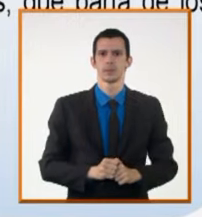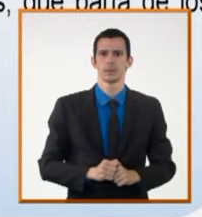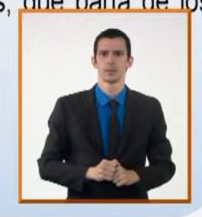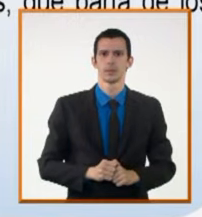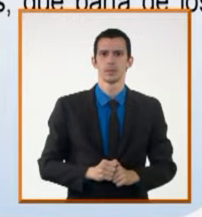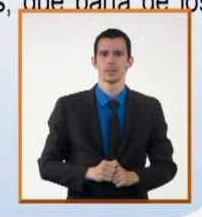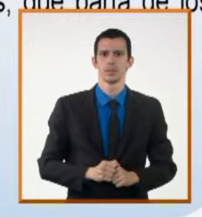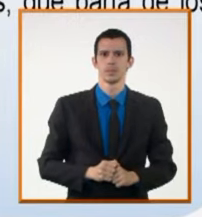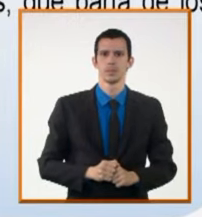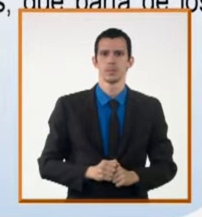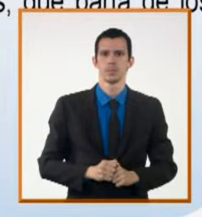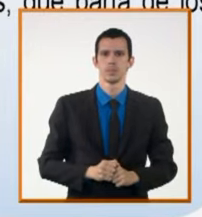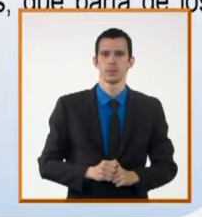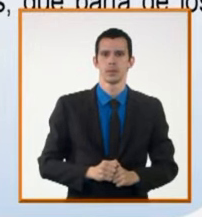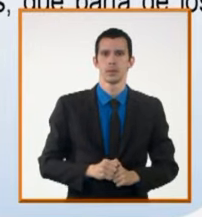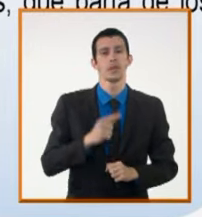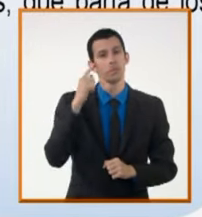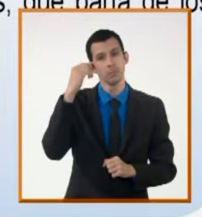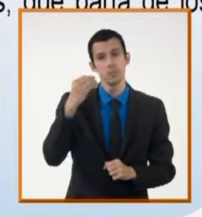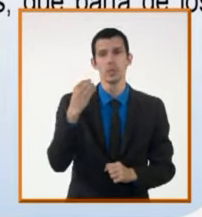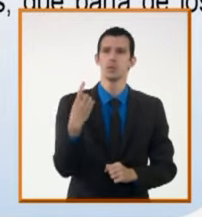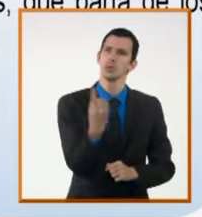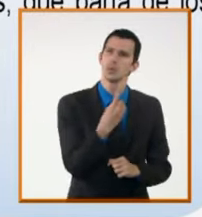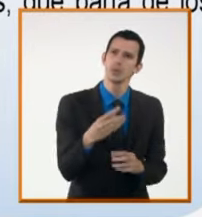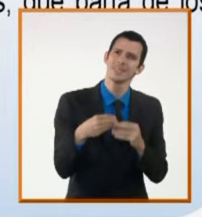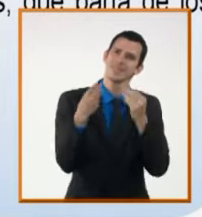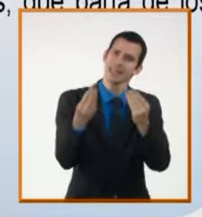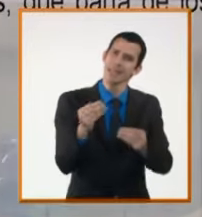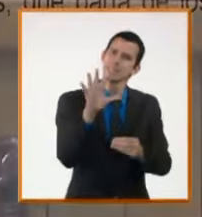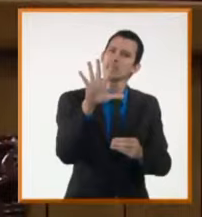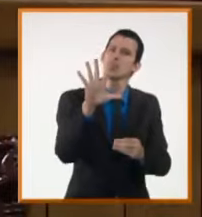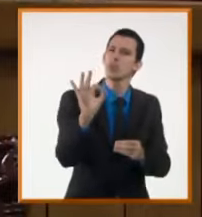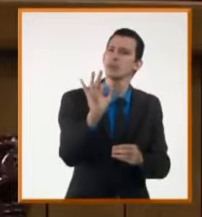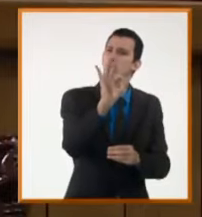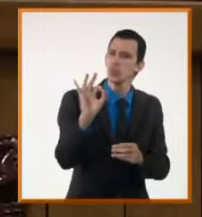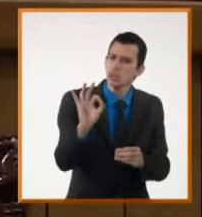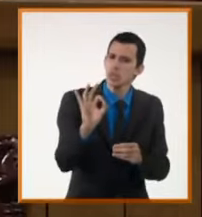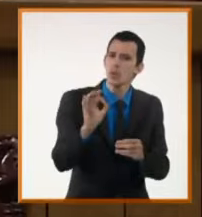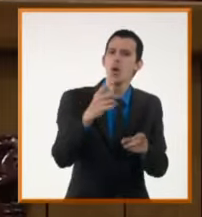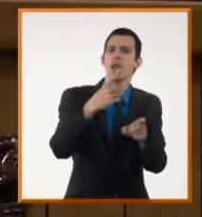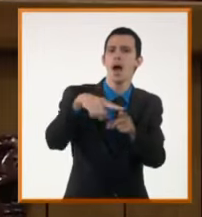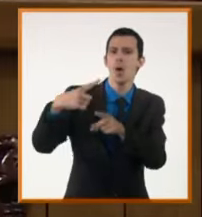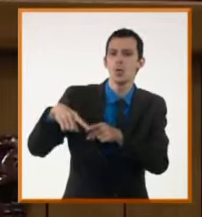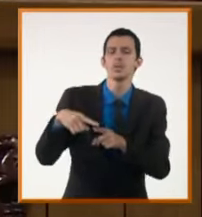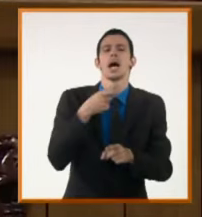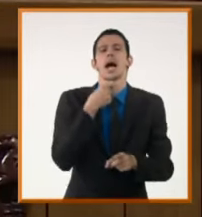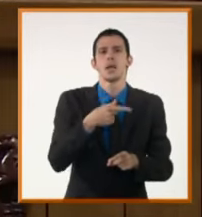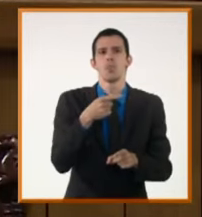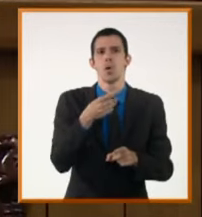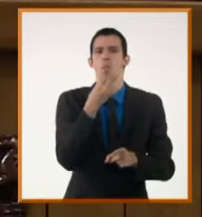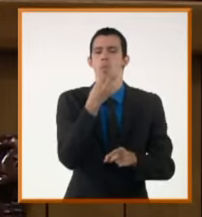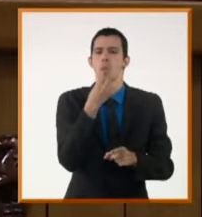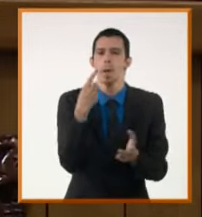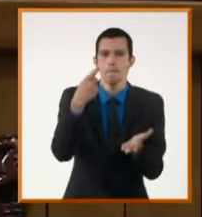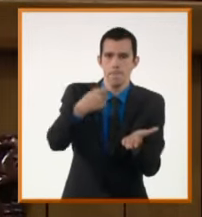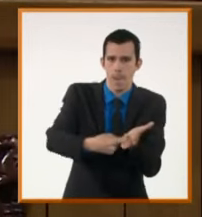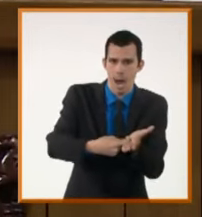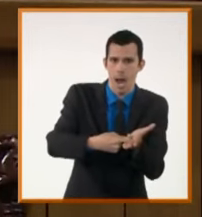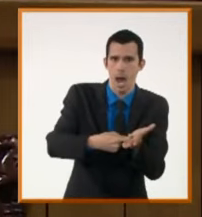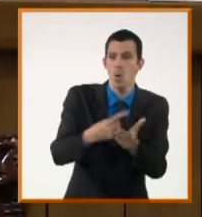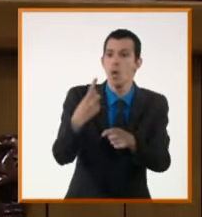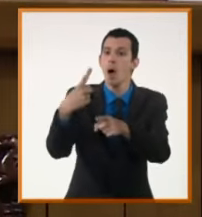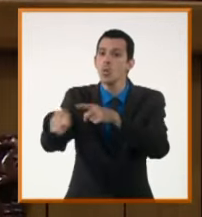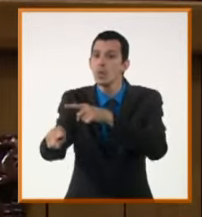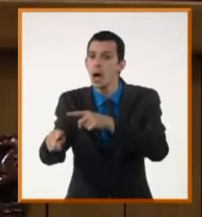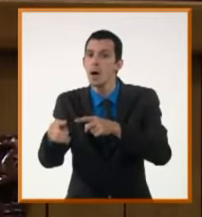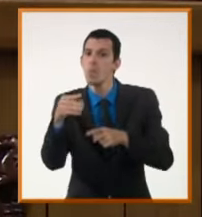esos aranceles, pero si es necesario bajarlo más o incluso eliminarlo en algún producto concreto que de verdad